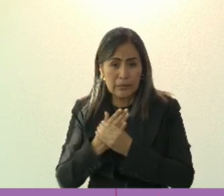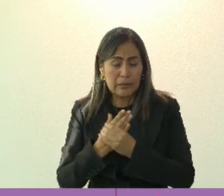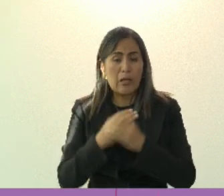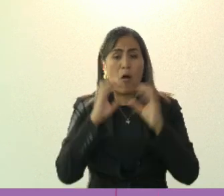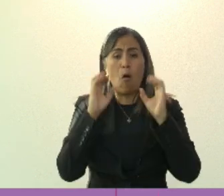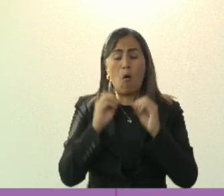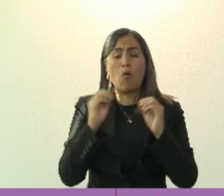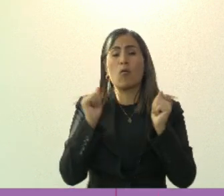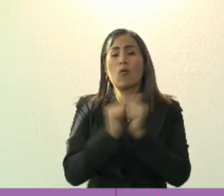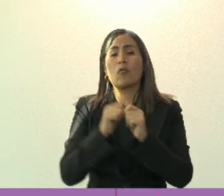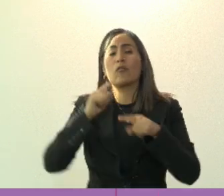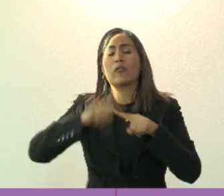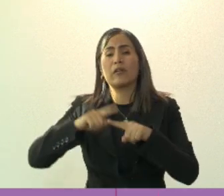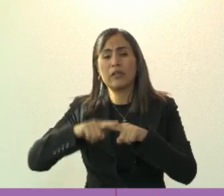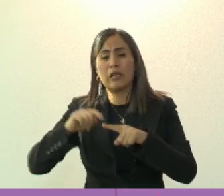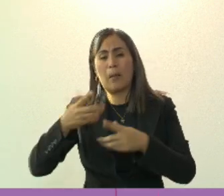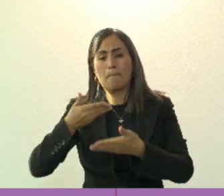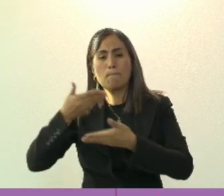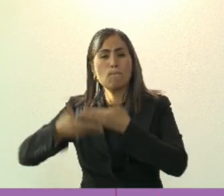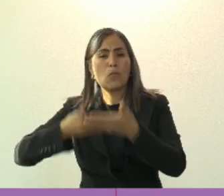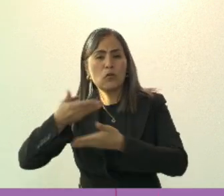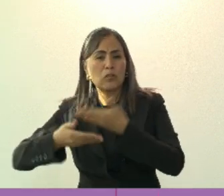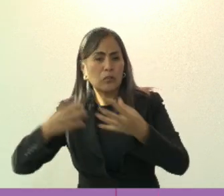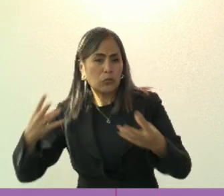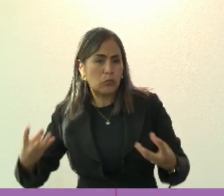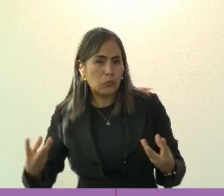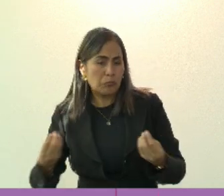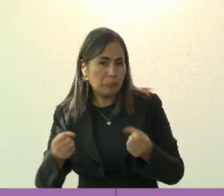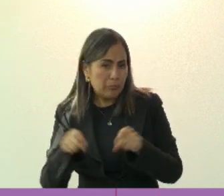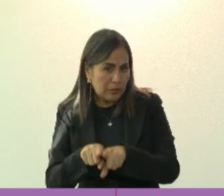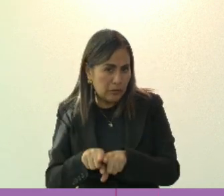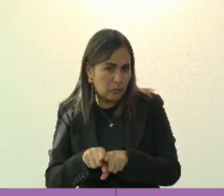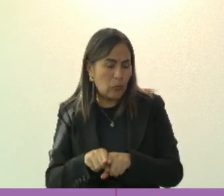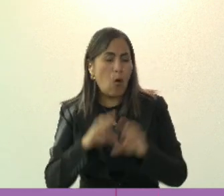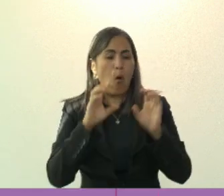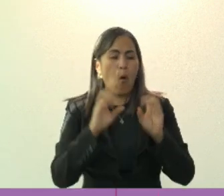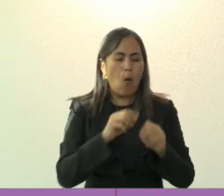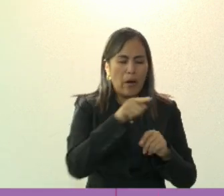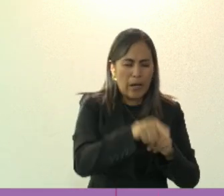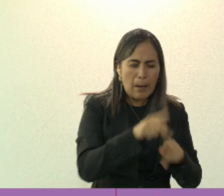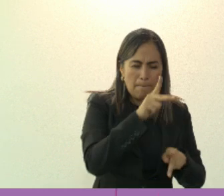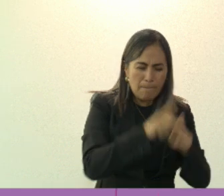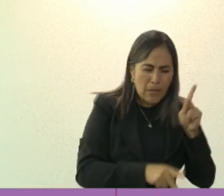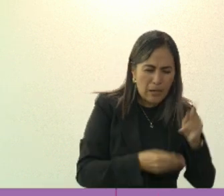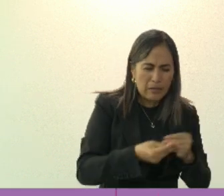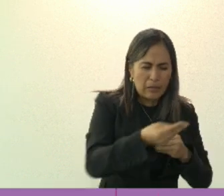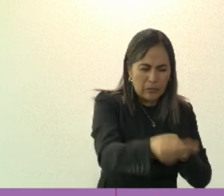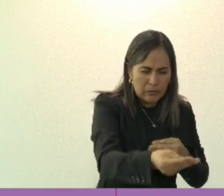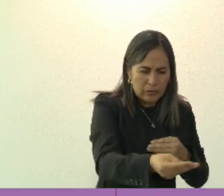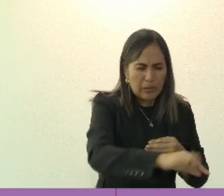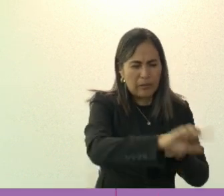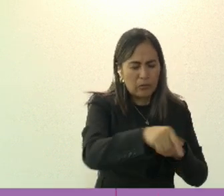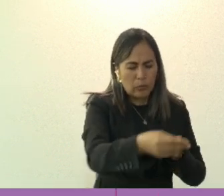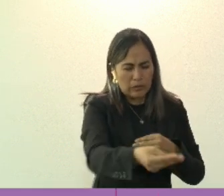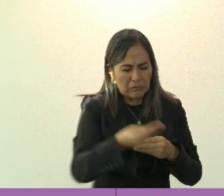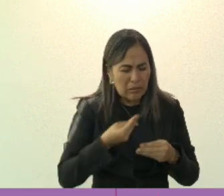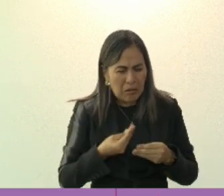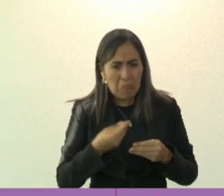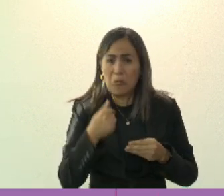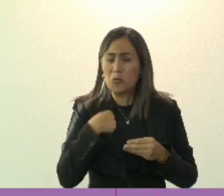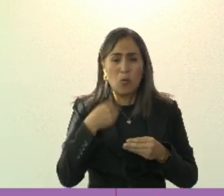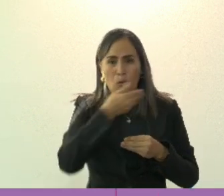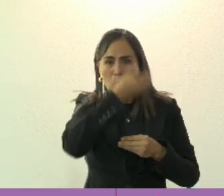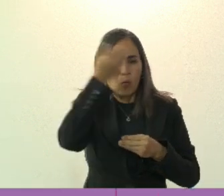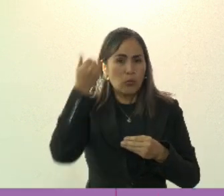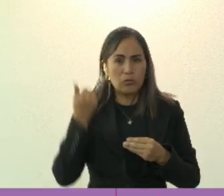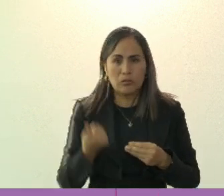compartimos procesos y quién tiene parte de la documentación de un proceso compartido, de un proceso